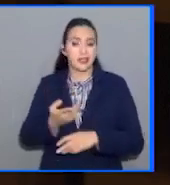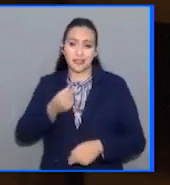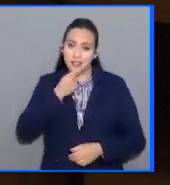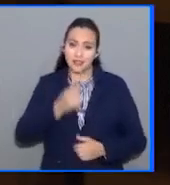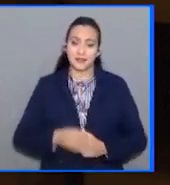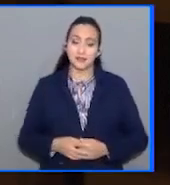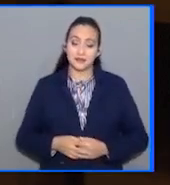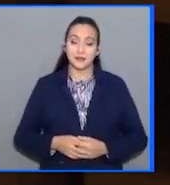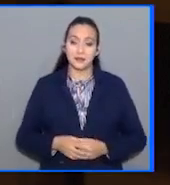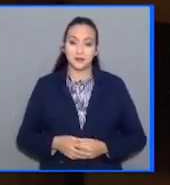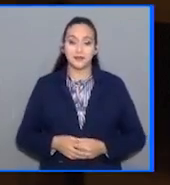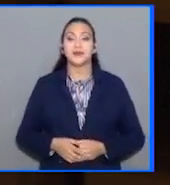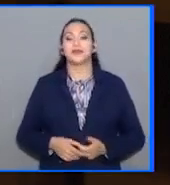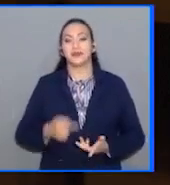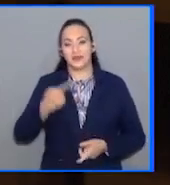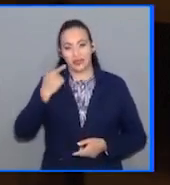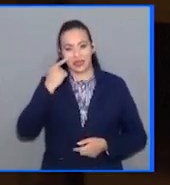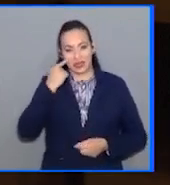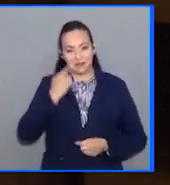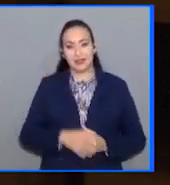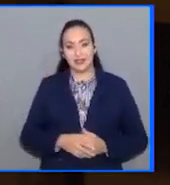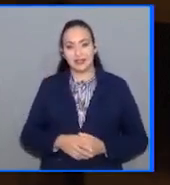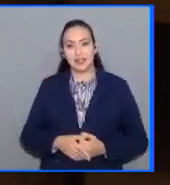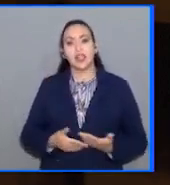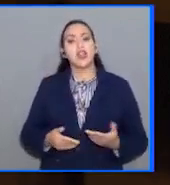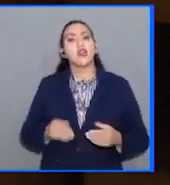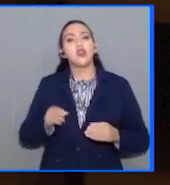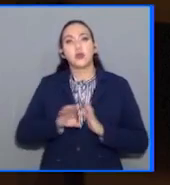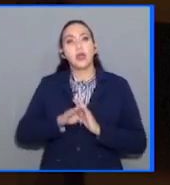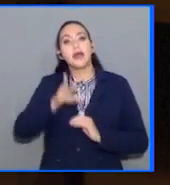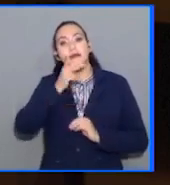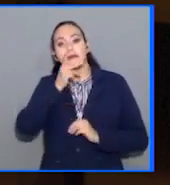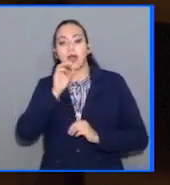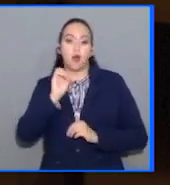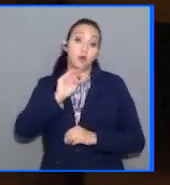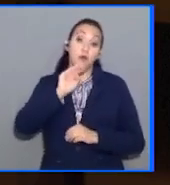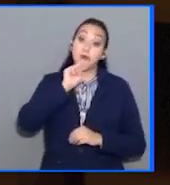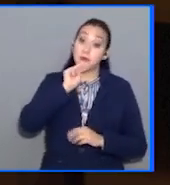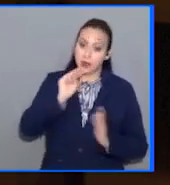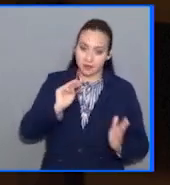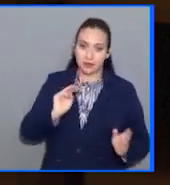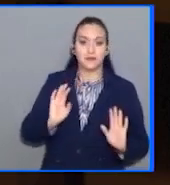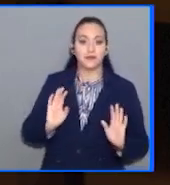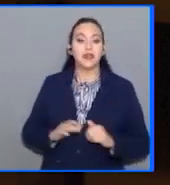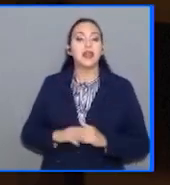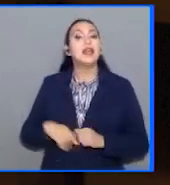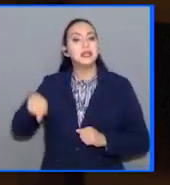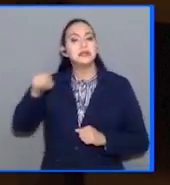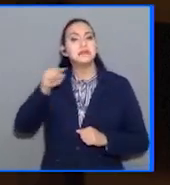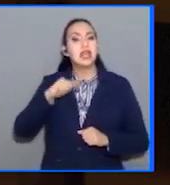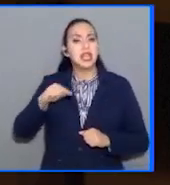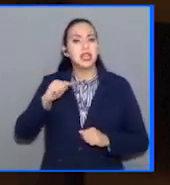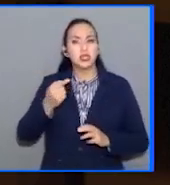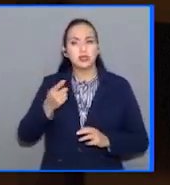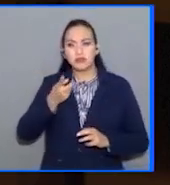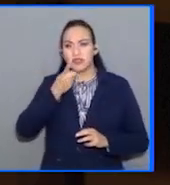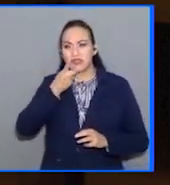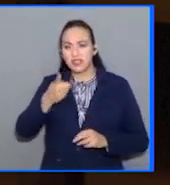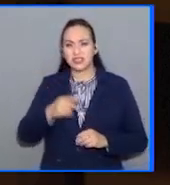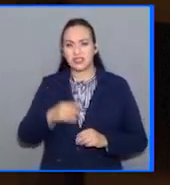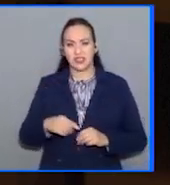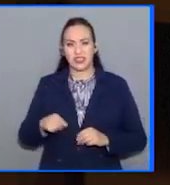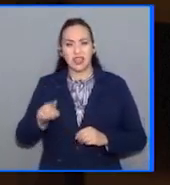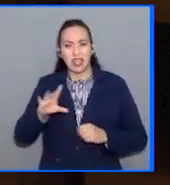no se trata de un supuesto en donde los padres o las madres simplemente resienten de manera indirecta las